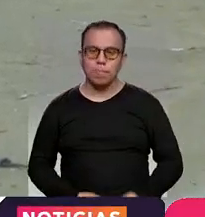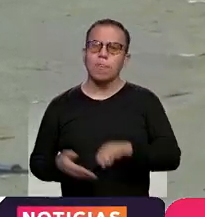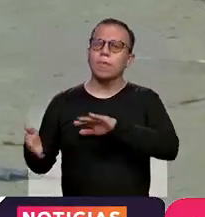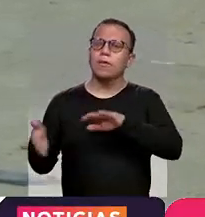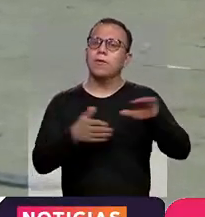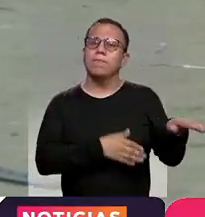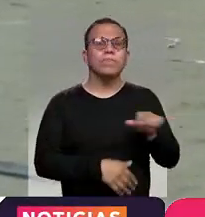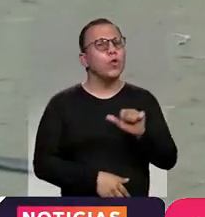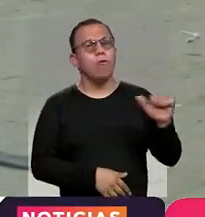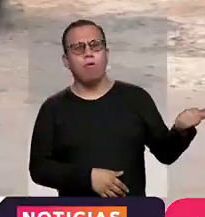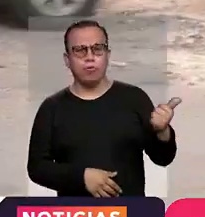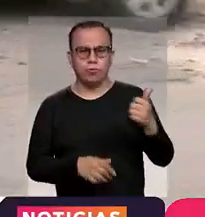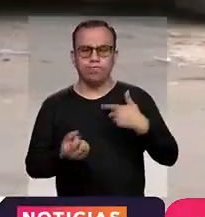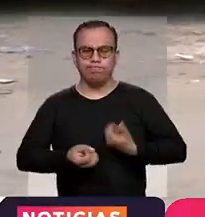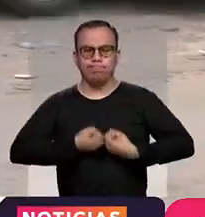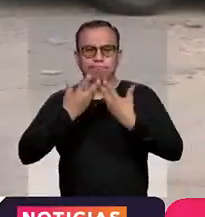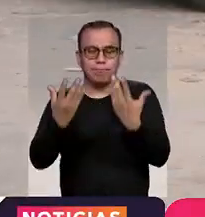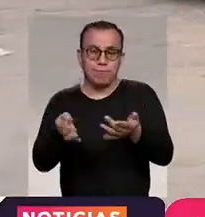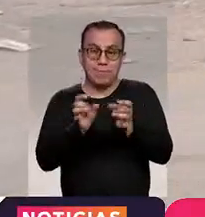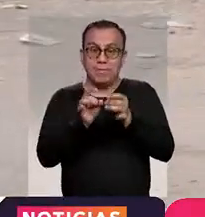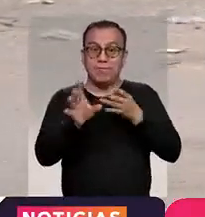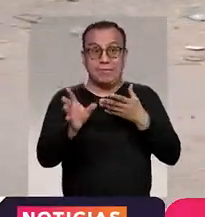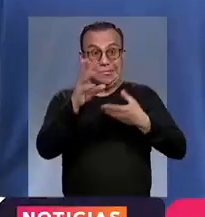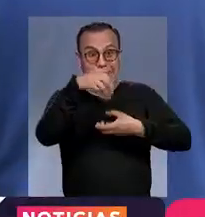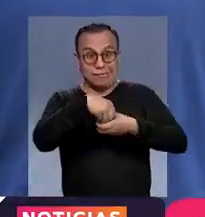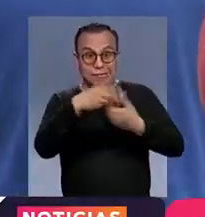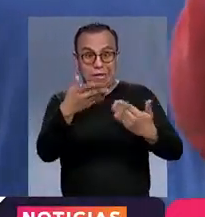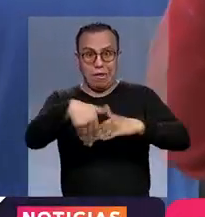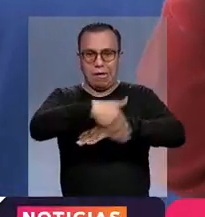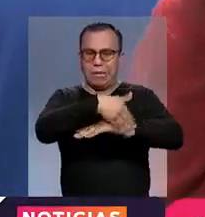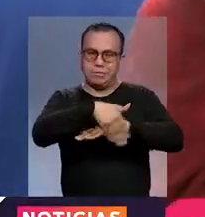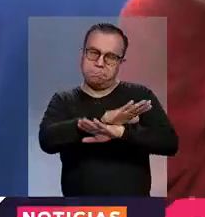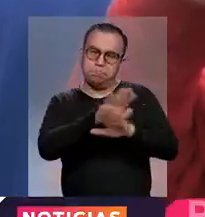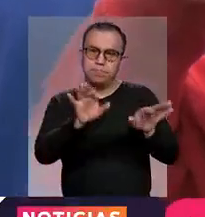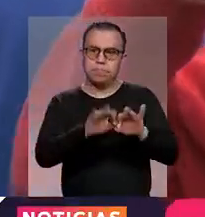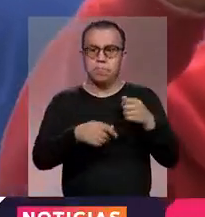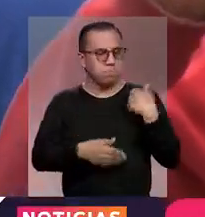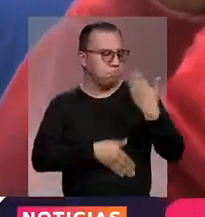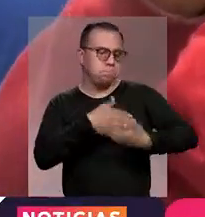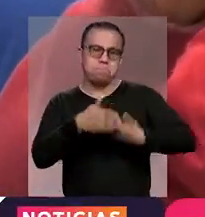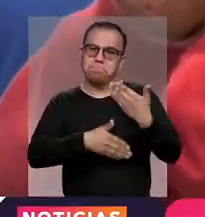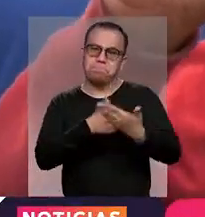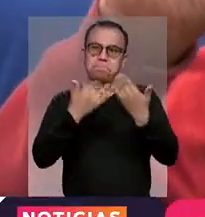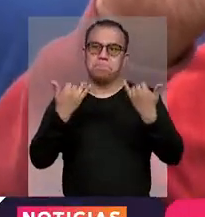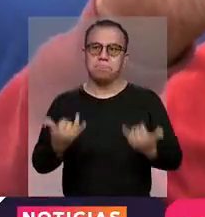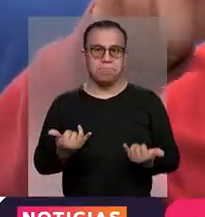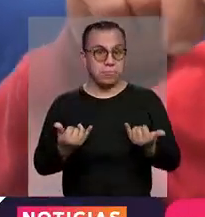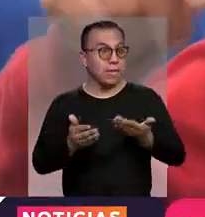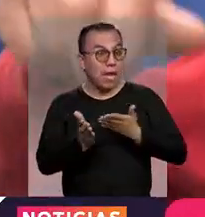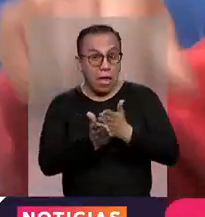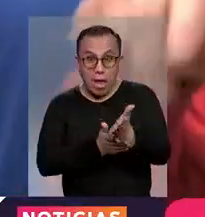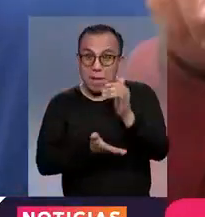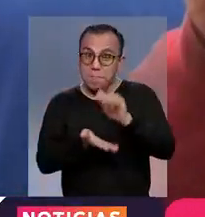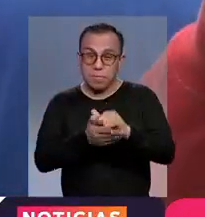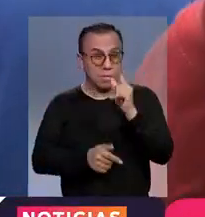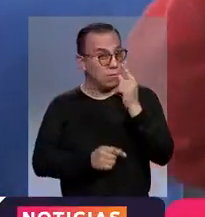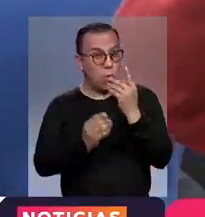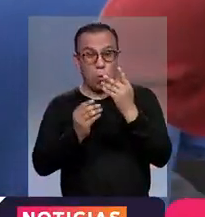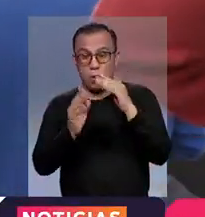expresaron querer pasar estas fechas fuera de las calles. Y vamos por adelante. No quiero pasar, sé que yo estaba en Navidad,